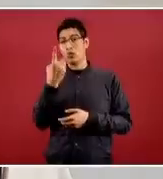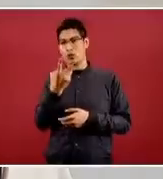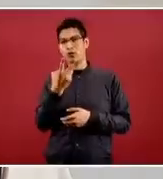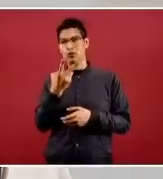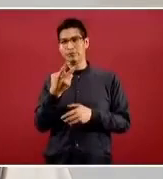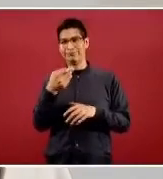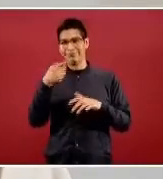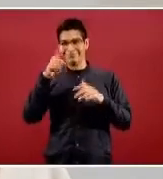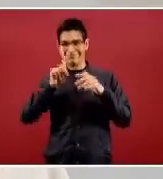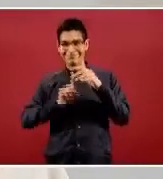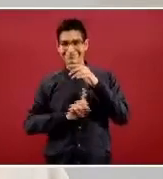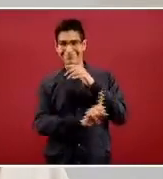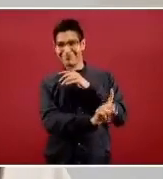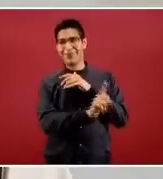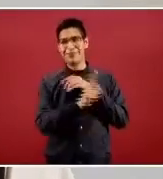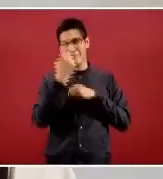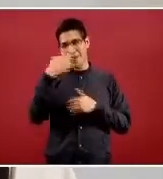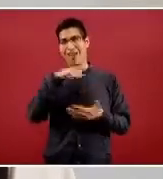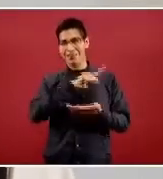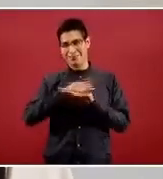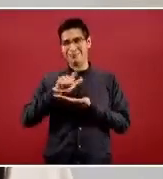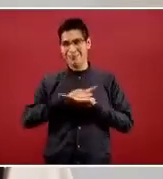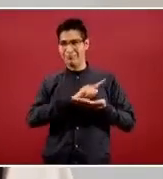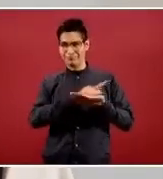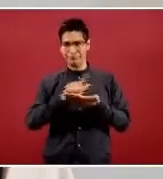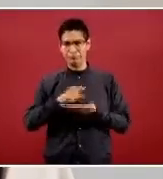sanitizadores para nuestro personal en las entradas de este hospital.